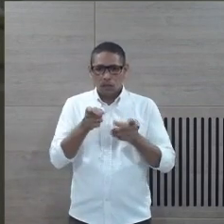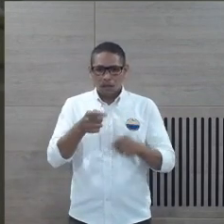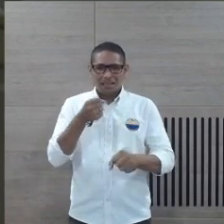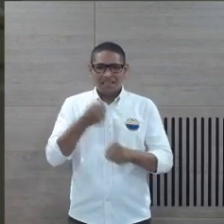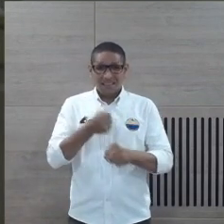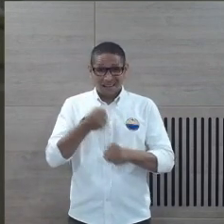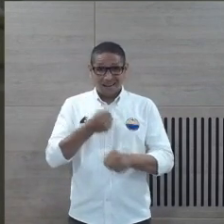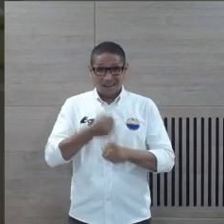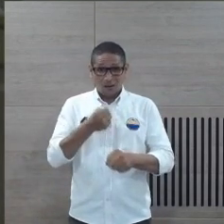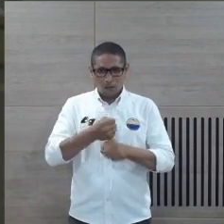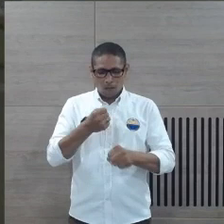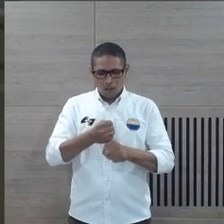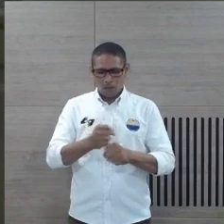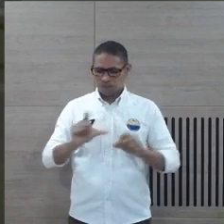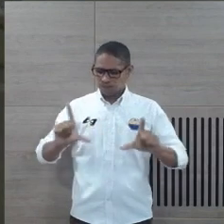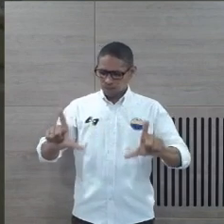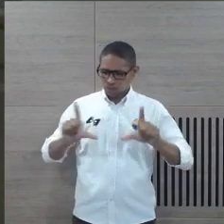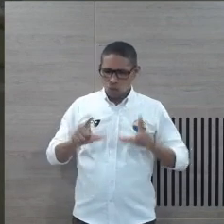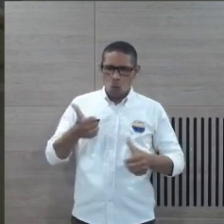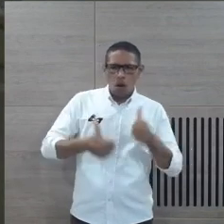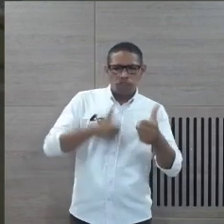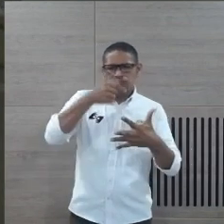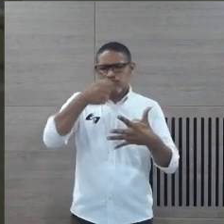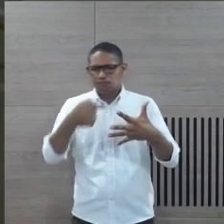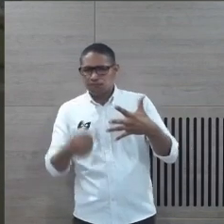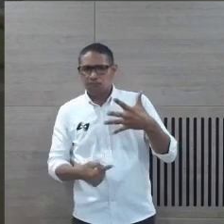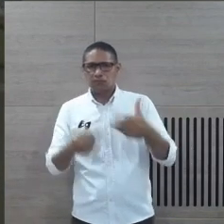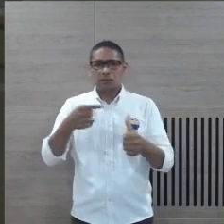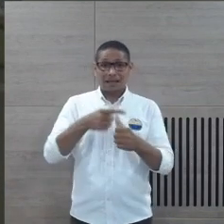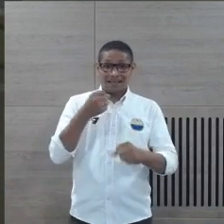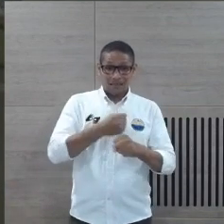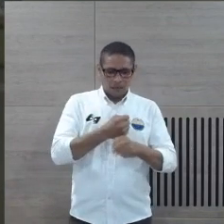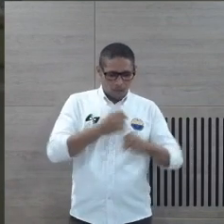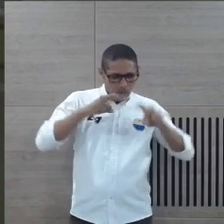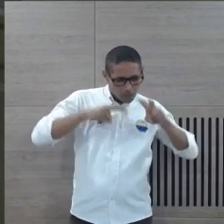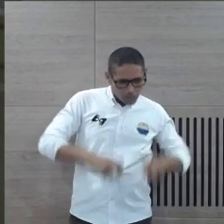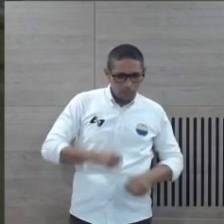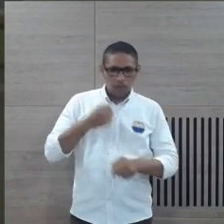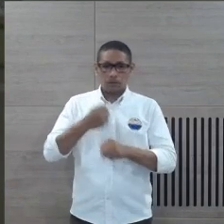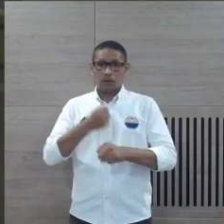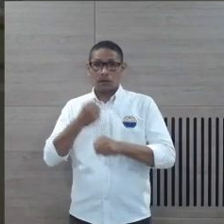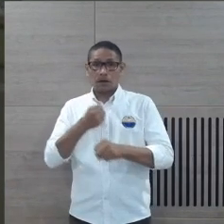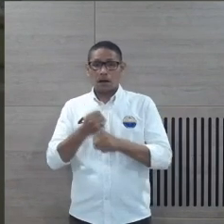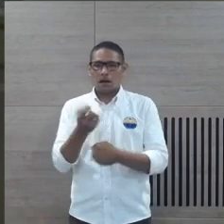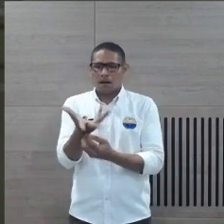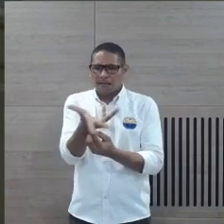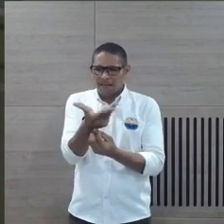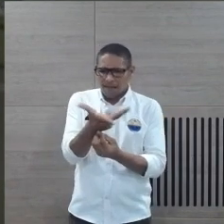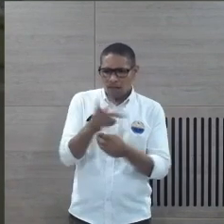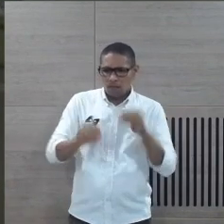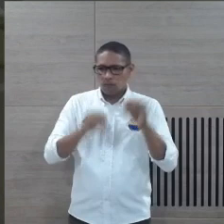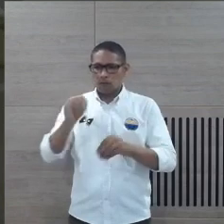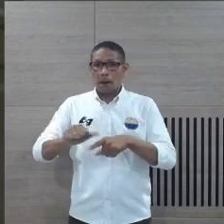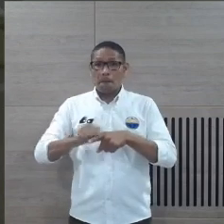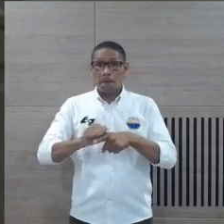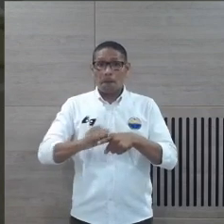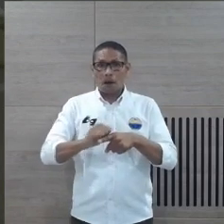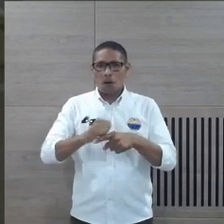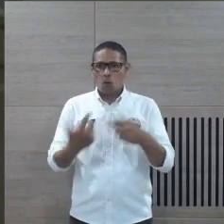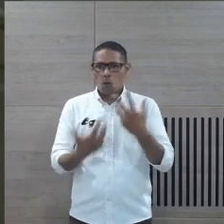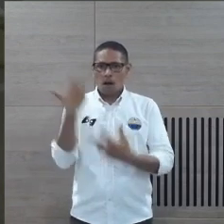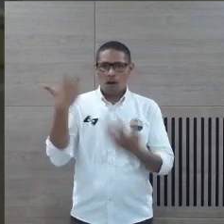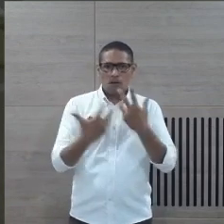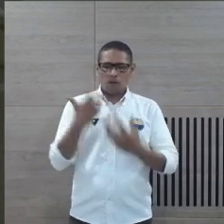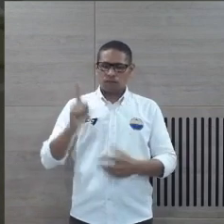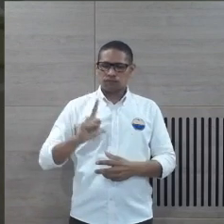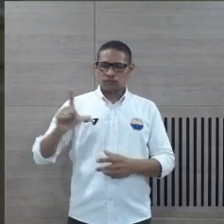trabajo de investigación, trabajo de creación artística, práctica de innovación y emprendimiento, artículo científico y pasantía de investigación.